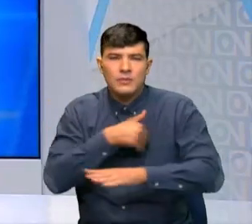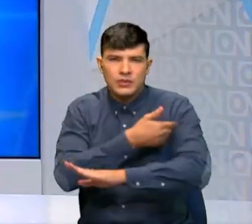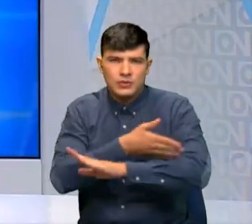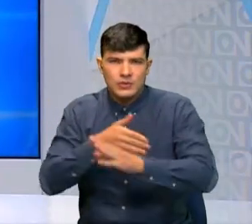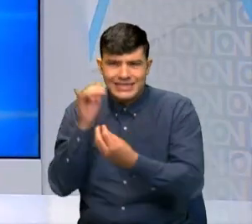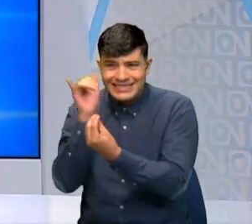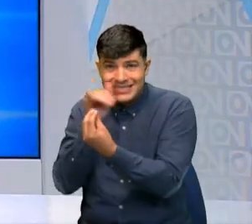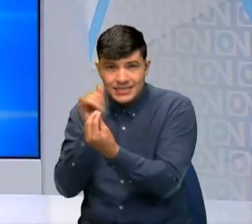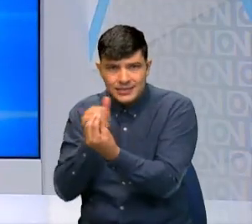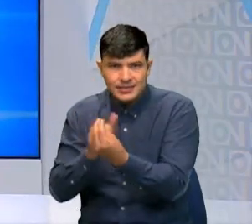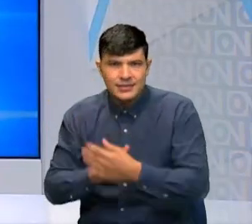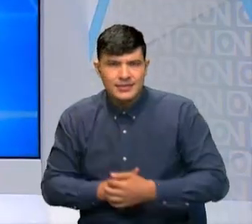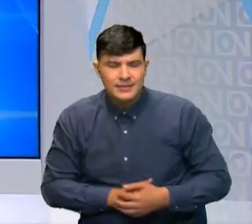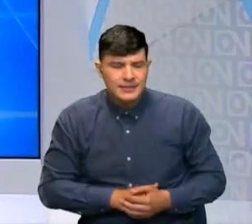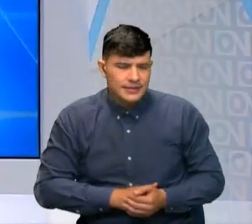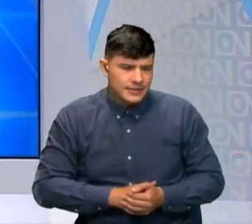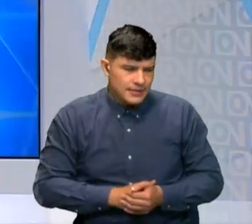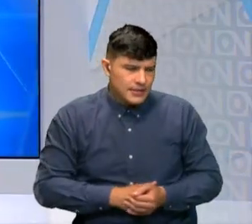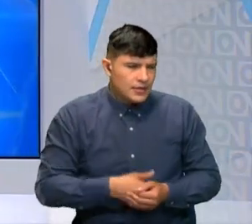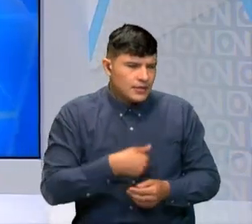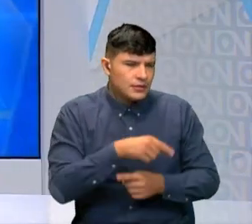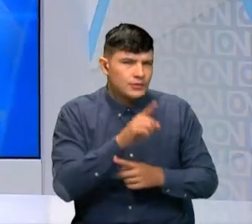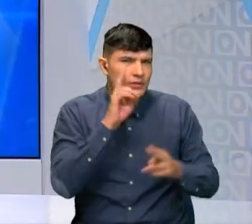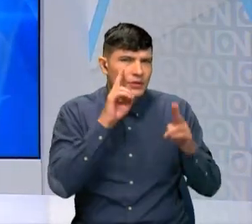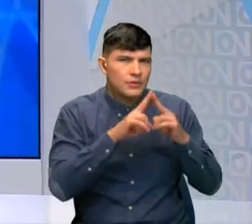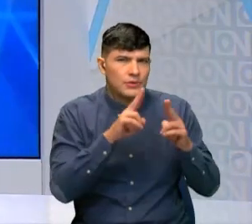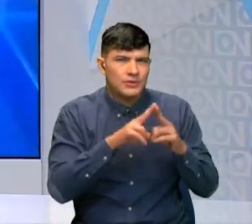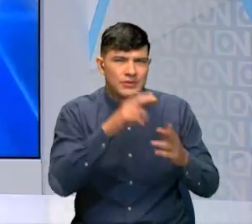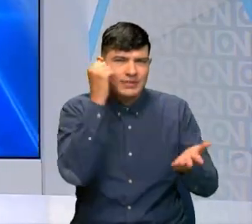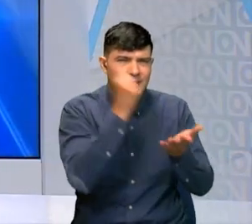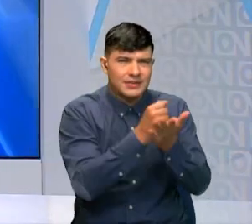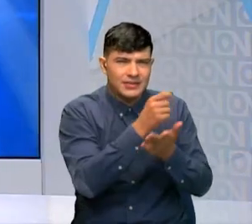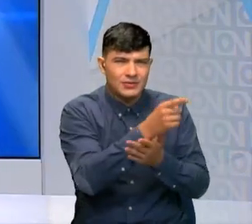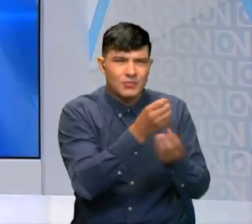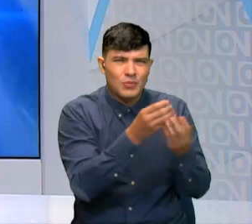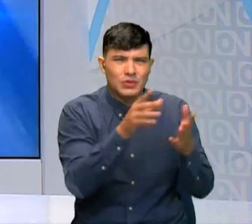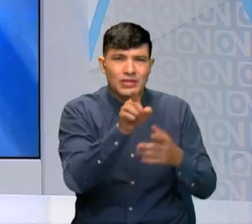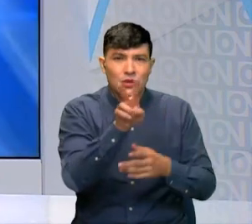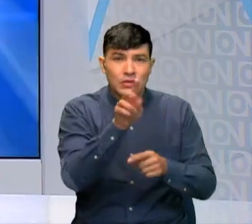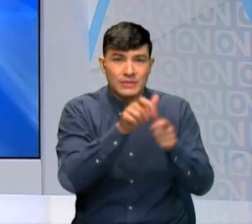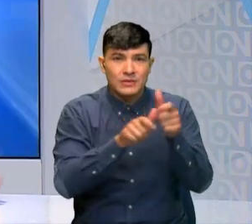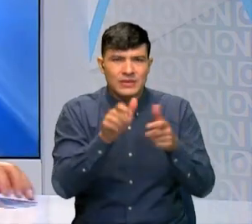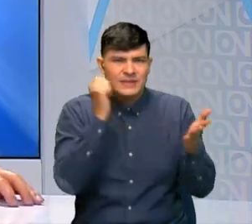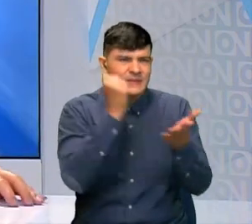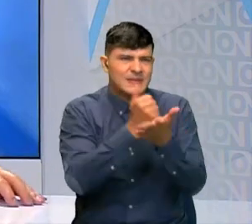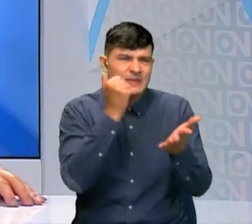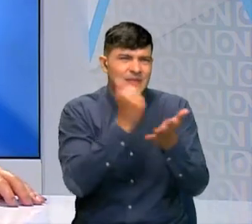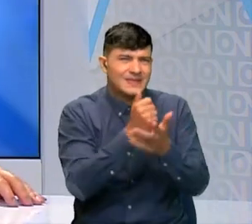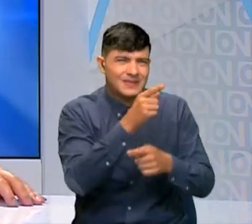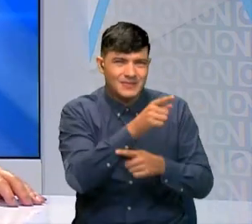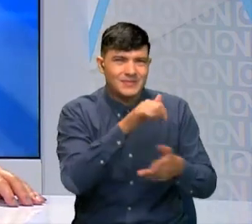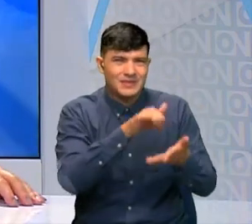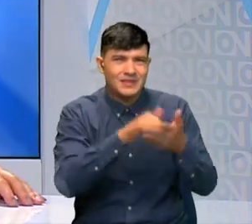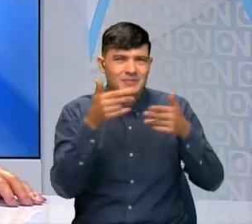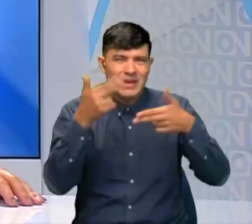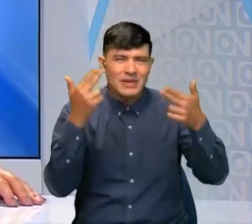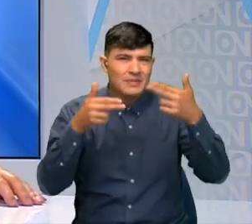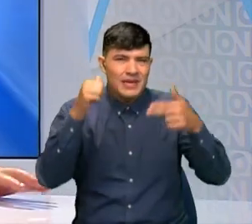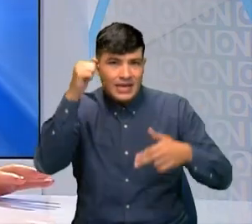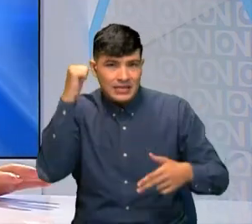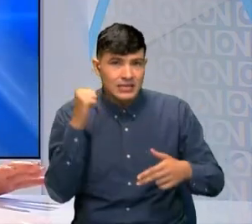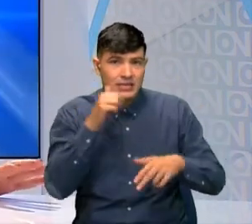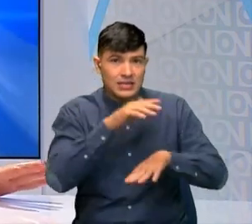y en otras noticias luego de conocerse la noticia de la masacre en boca de grita estado táchira en límites con el municipio de puerto santander